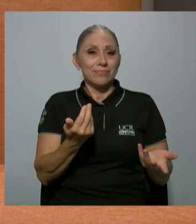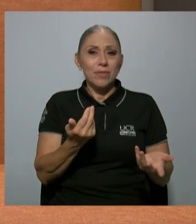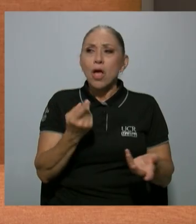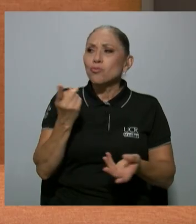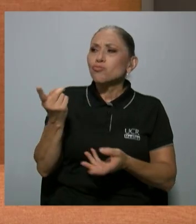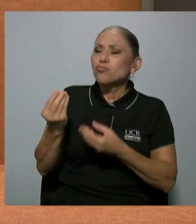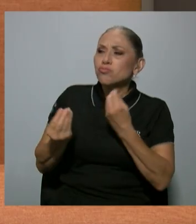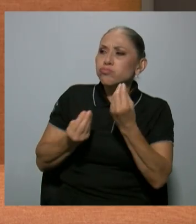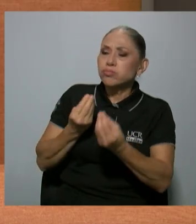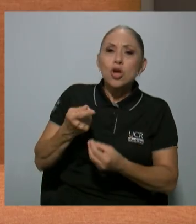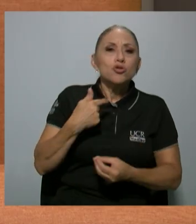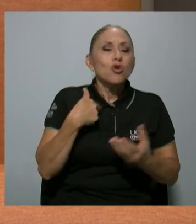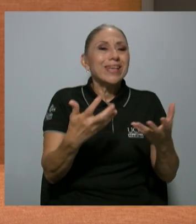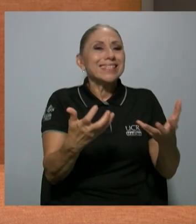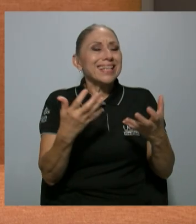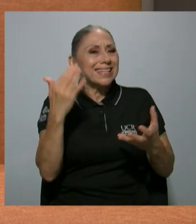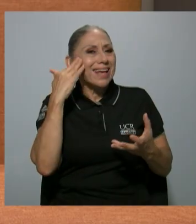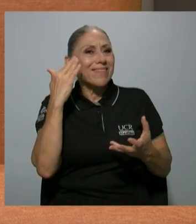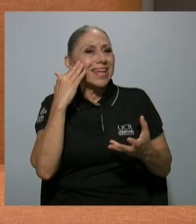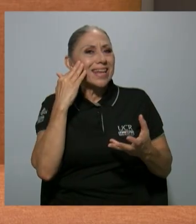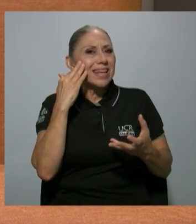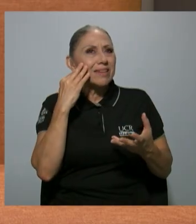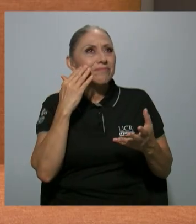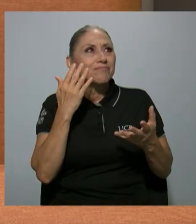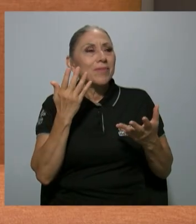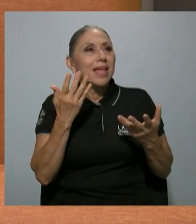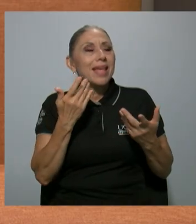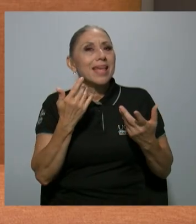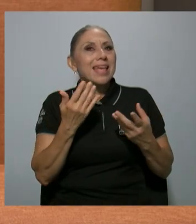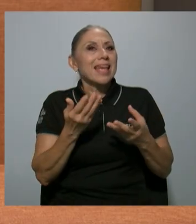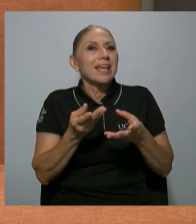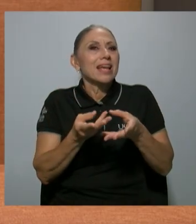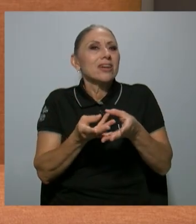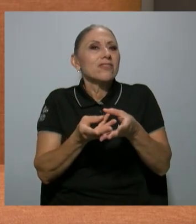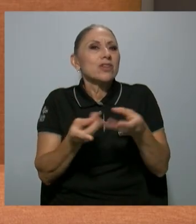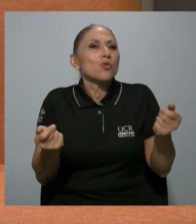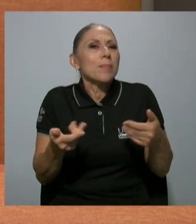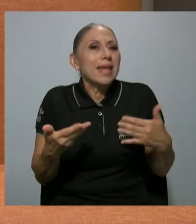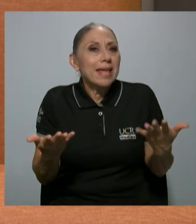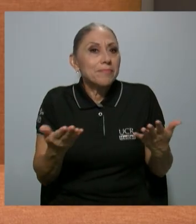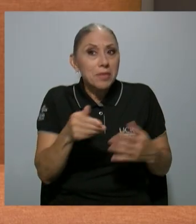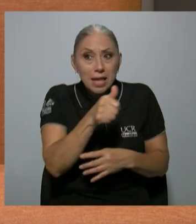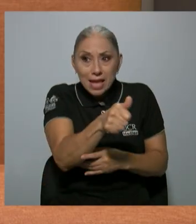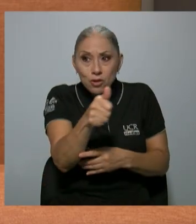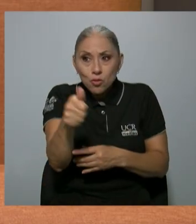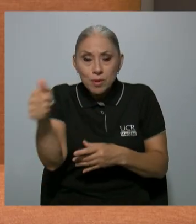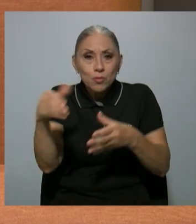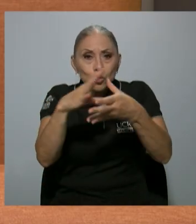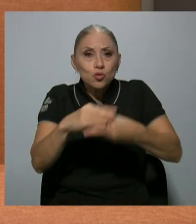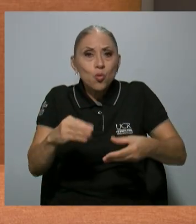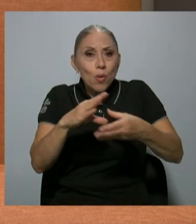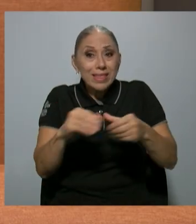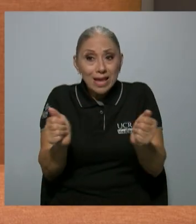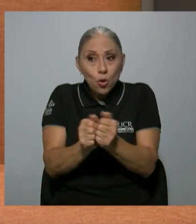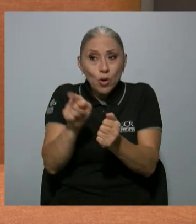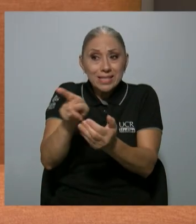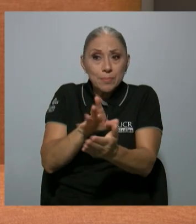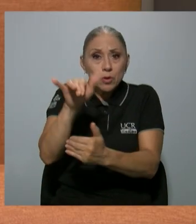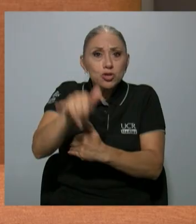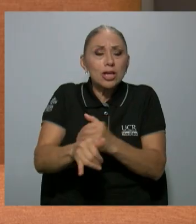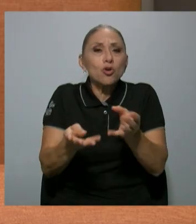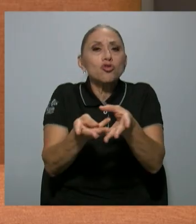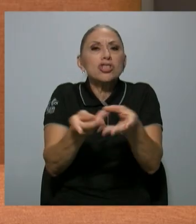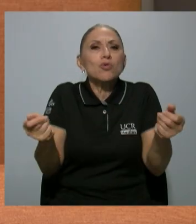Yo realmente quisiera saber qué resuelve. A mí me gustaría saber que ellos nos cuenten qué es lo que estarían resolviendo con ese proyecto, porque yo